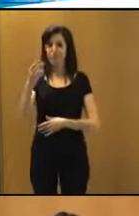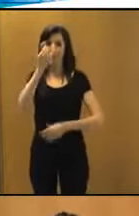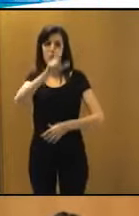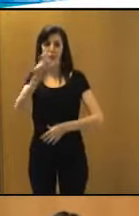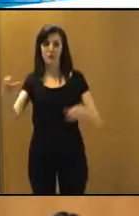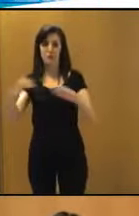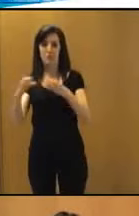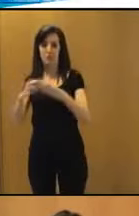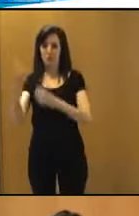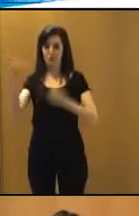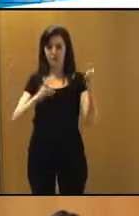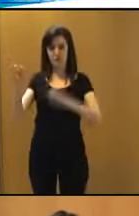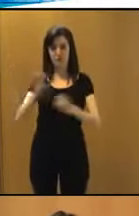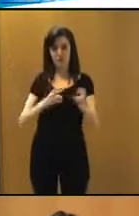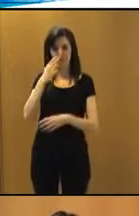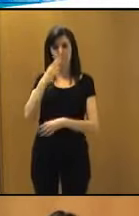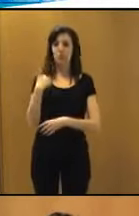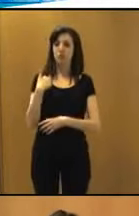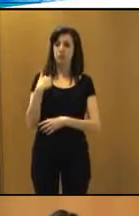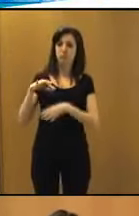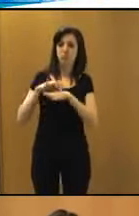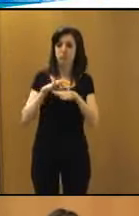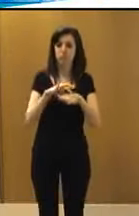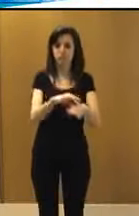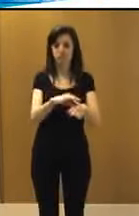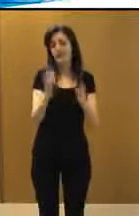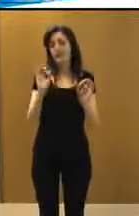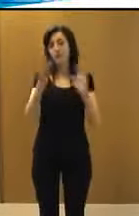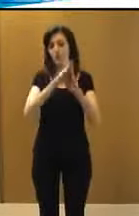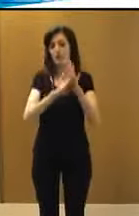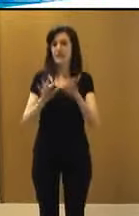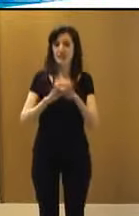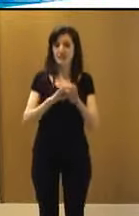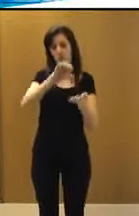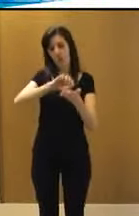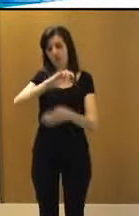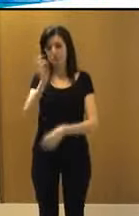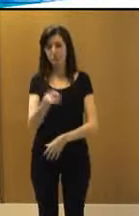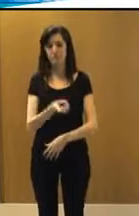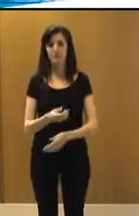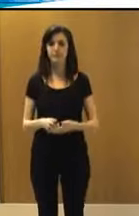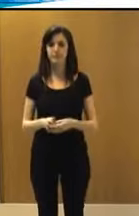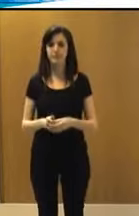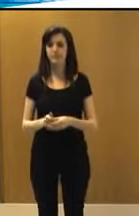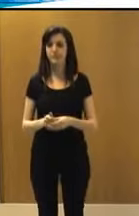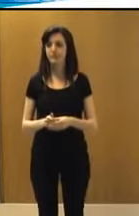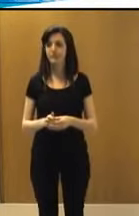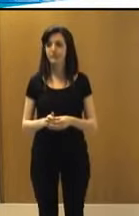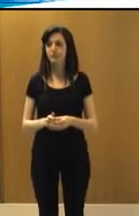sus movimientos a pequeños grupos de personas, lo que son los programas de guías de ciudad y demás.